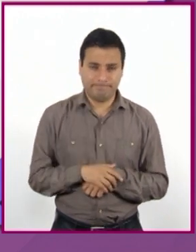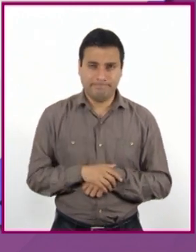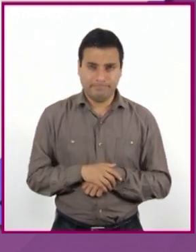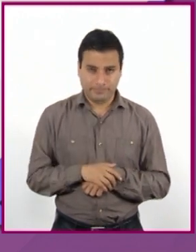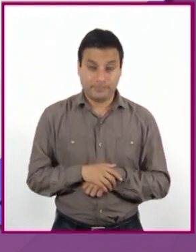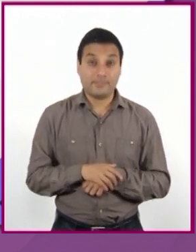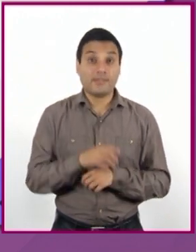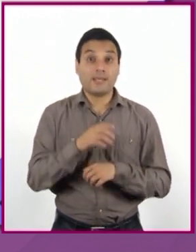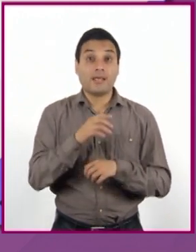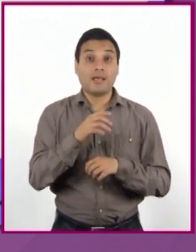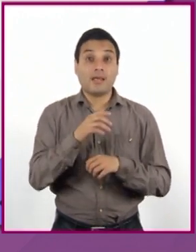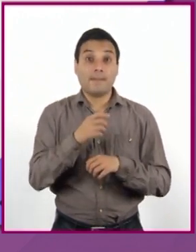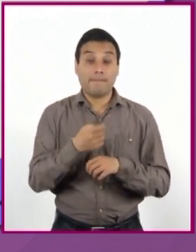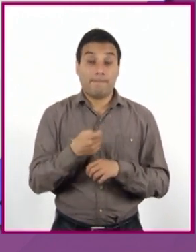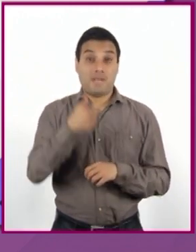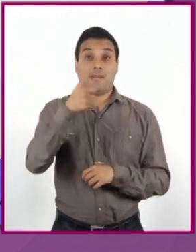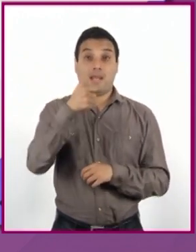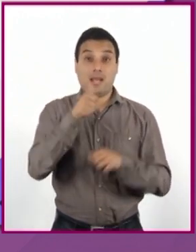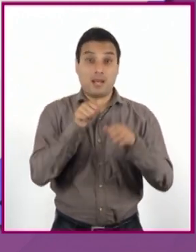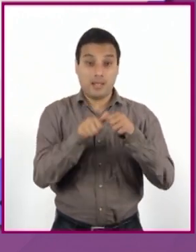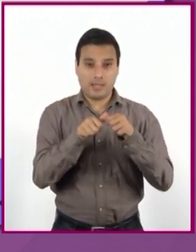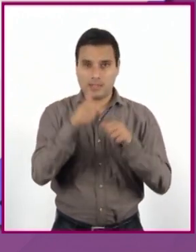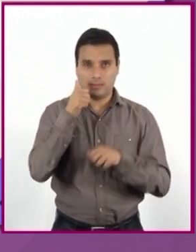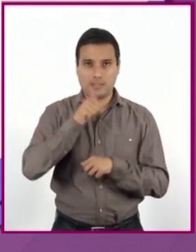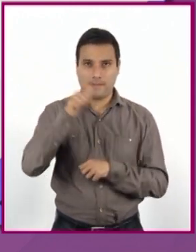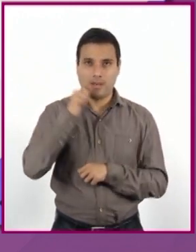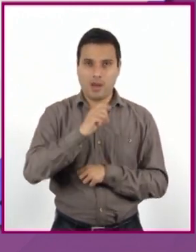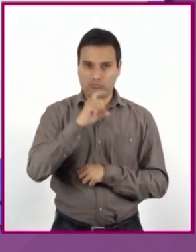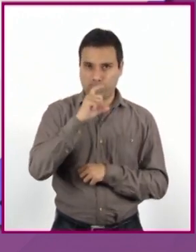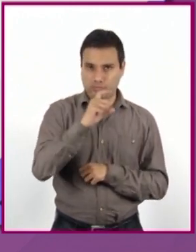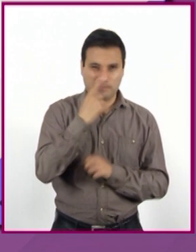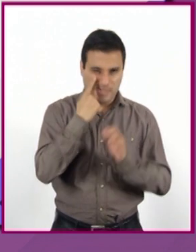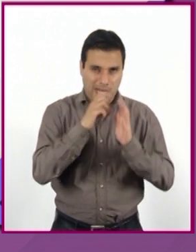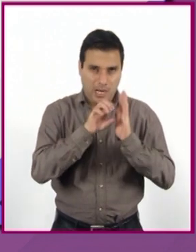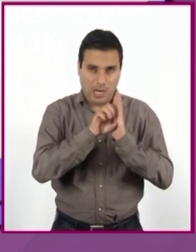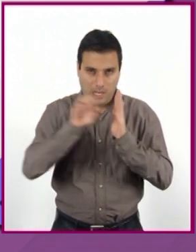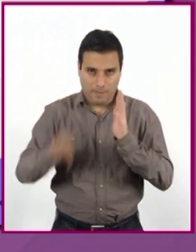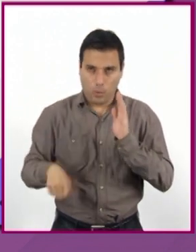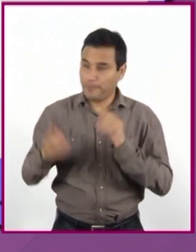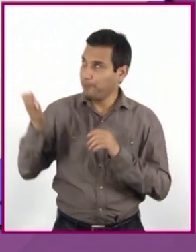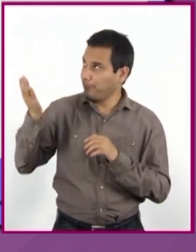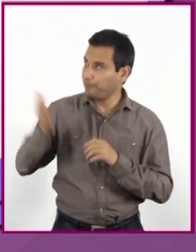siempre será mayúscula, como los elementos que están en pantalla.